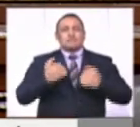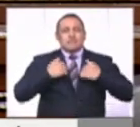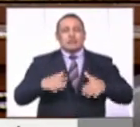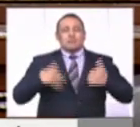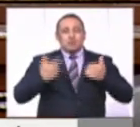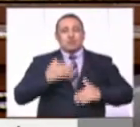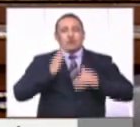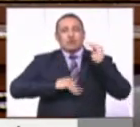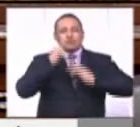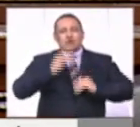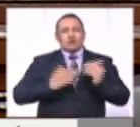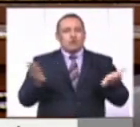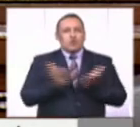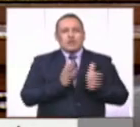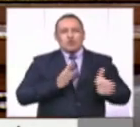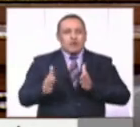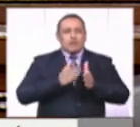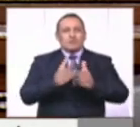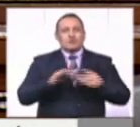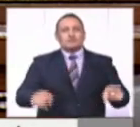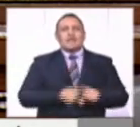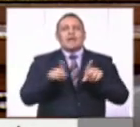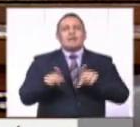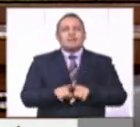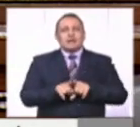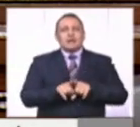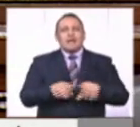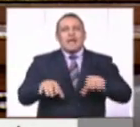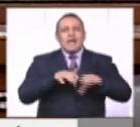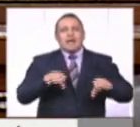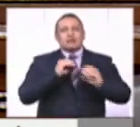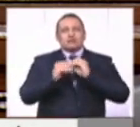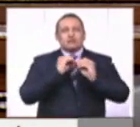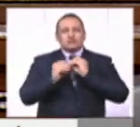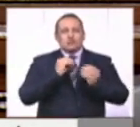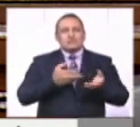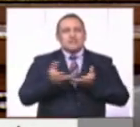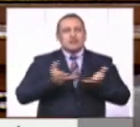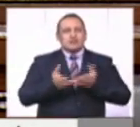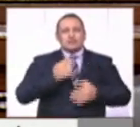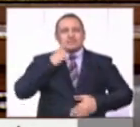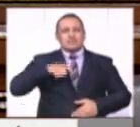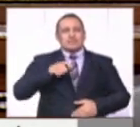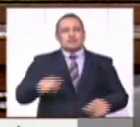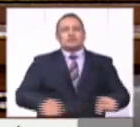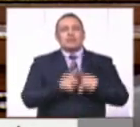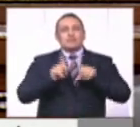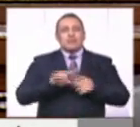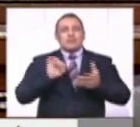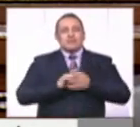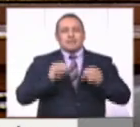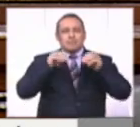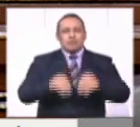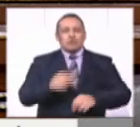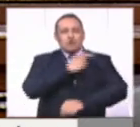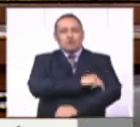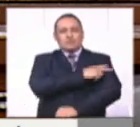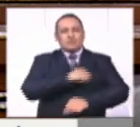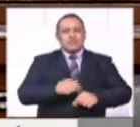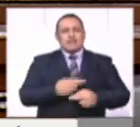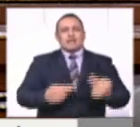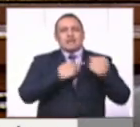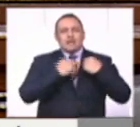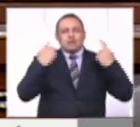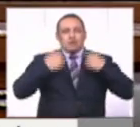construir los colegios las carreteras también hagan el mantenimiento y los servicios respectivos que pongan un hospital y ellos se encarguen de los